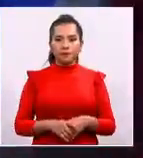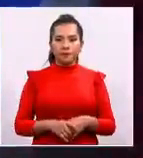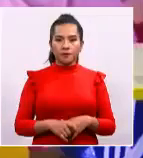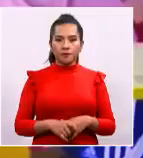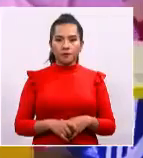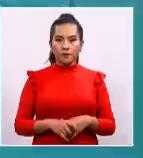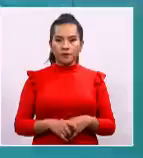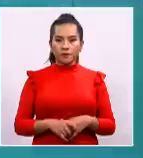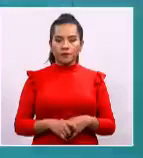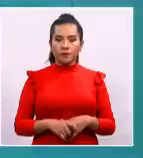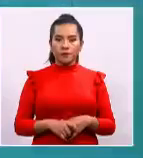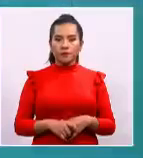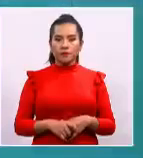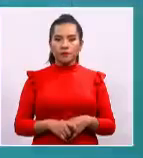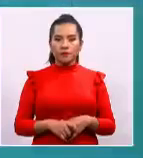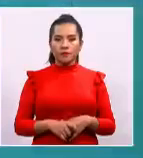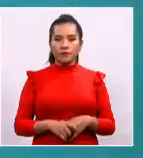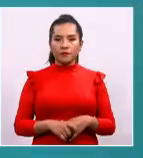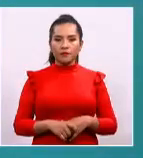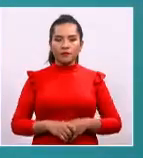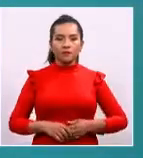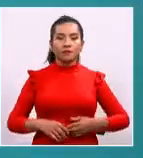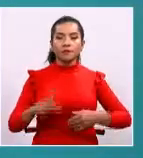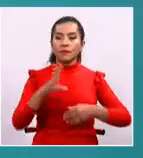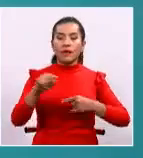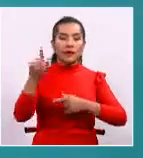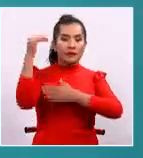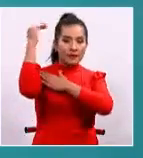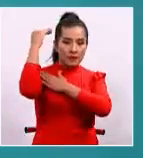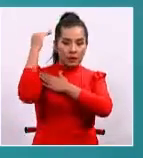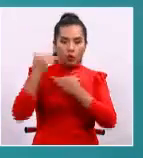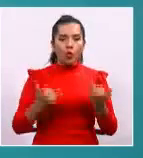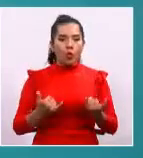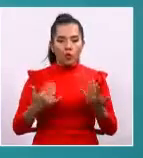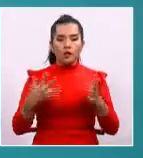Y en Santa Cruz, en esta jornada, se realizó una feria de productos.